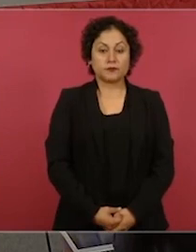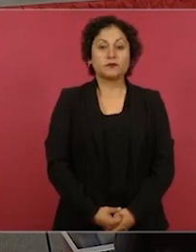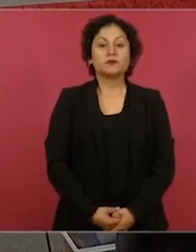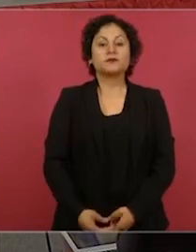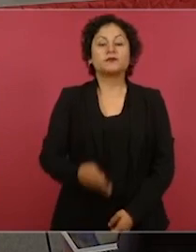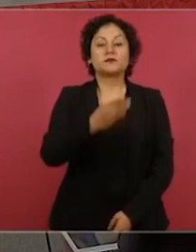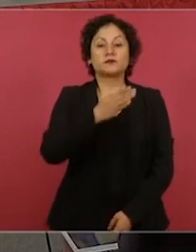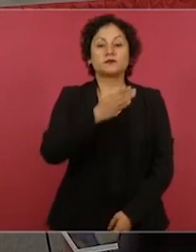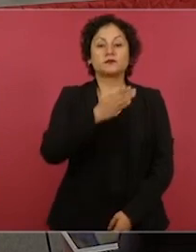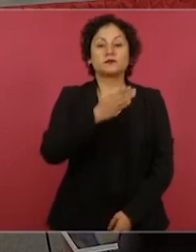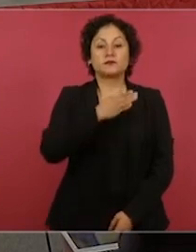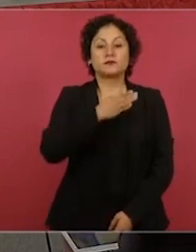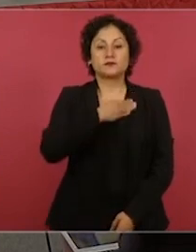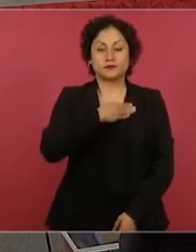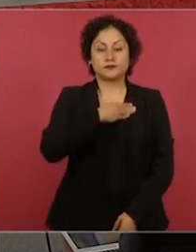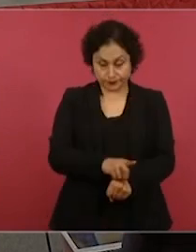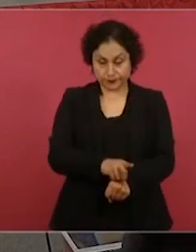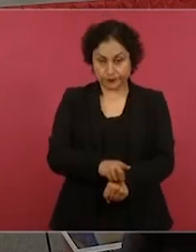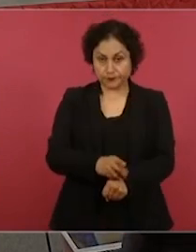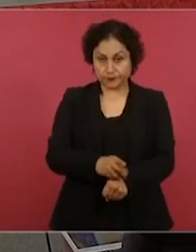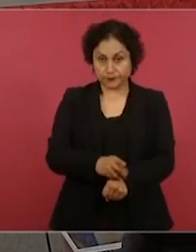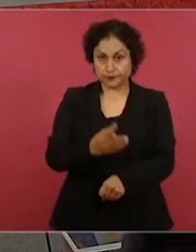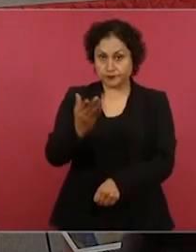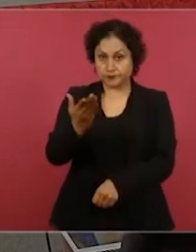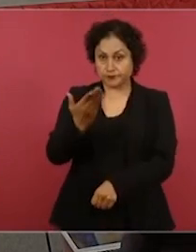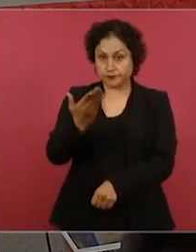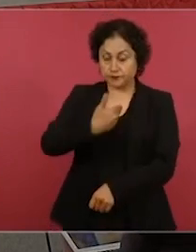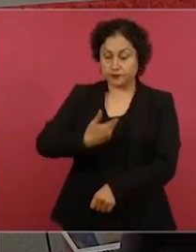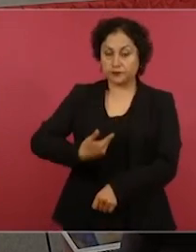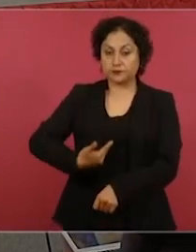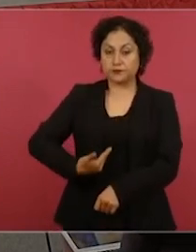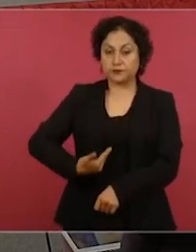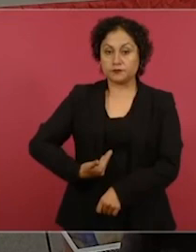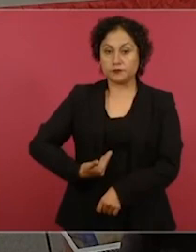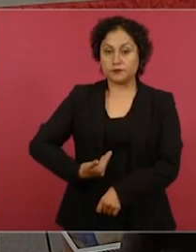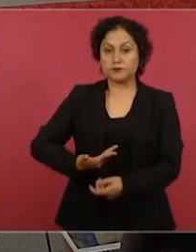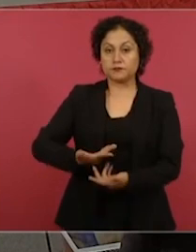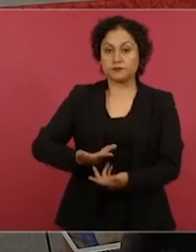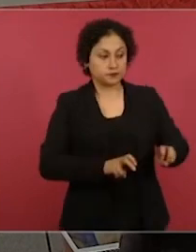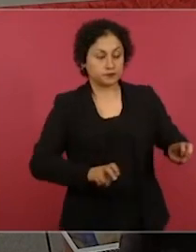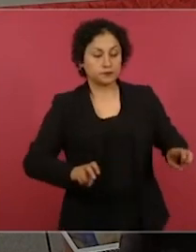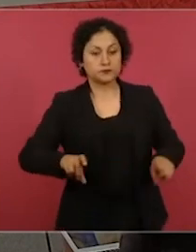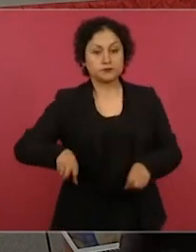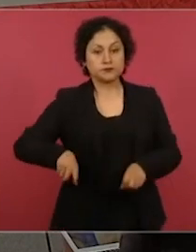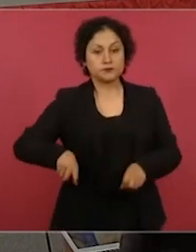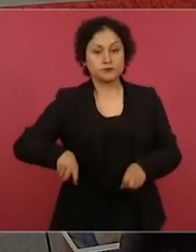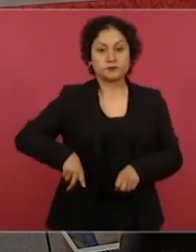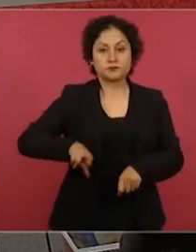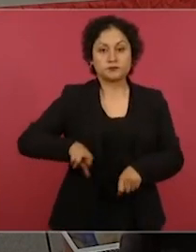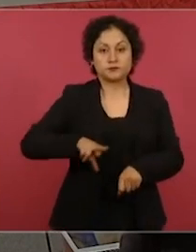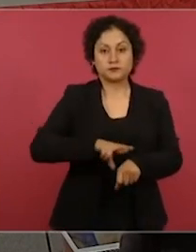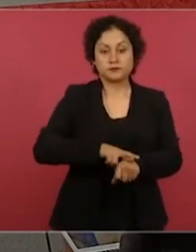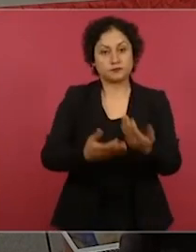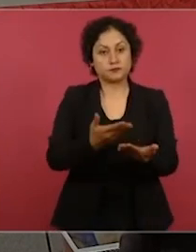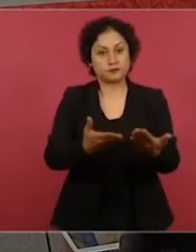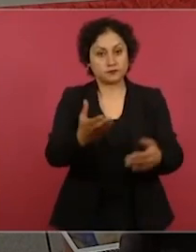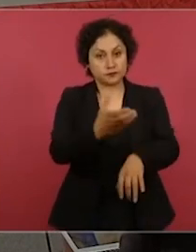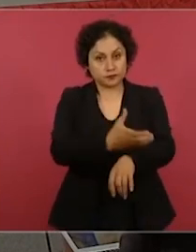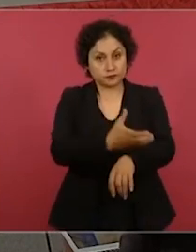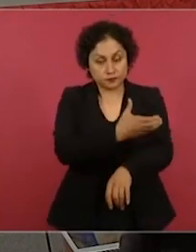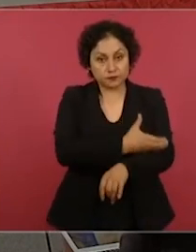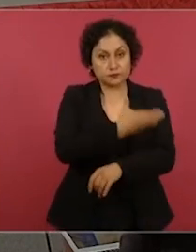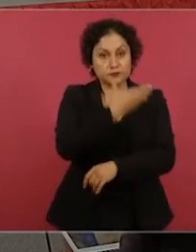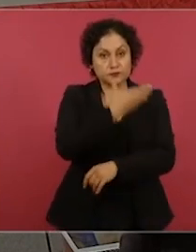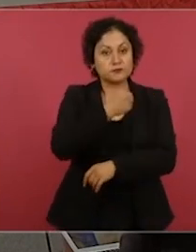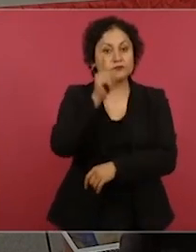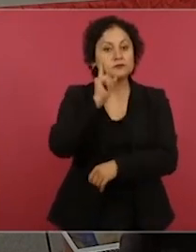Muy buenos días, señor presidente, señores gobernadores, compañeras y compañeros, amigas y amigos de